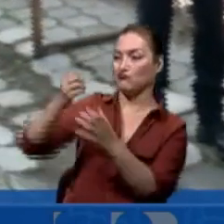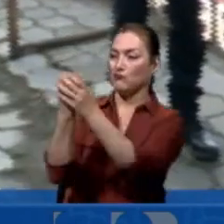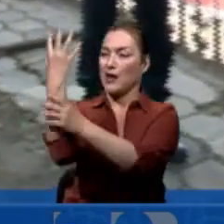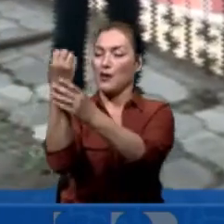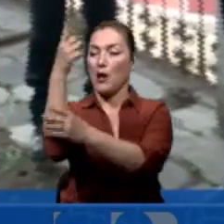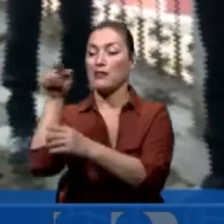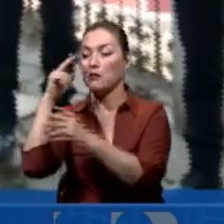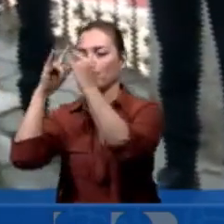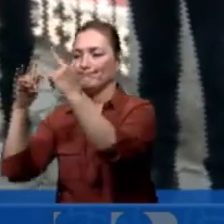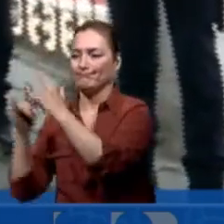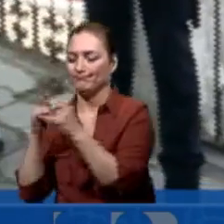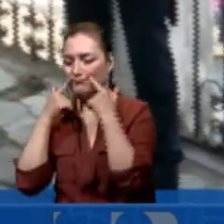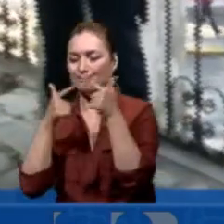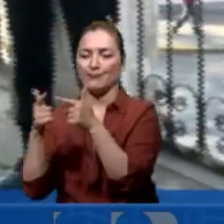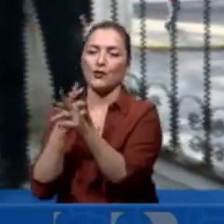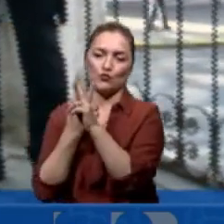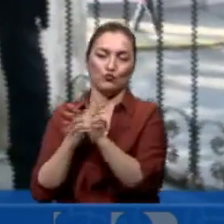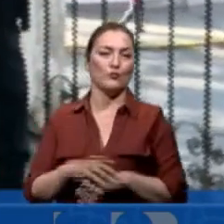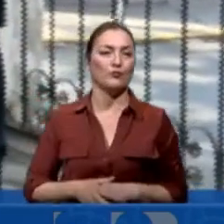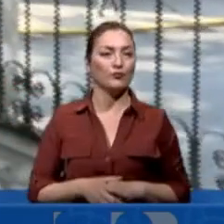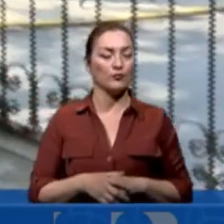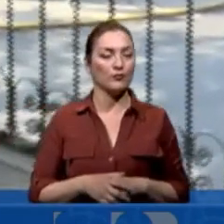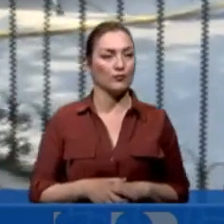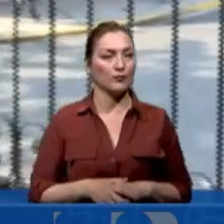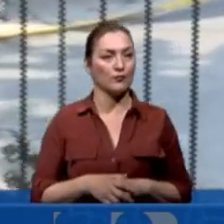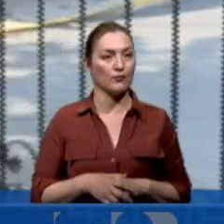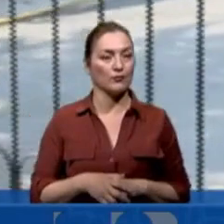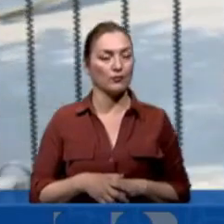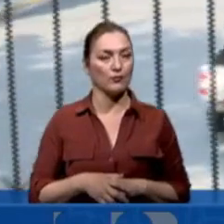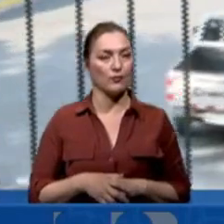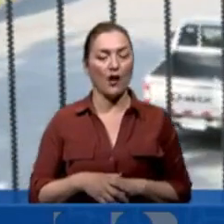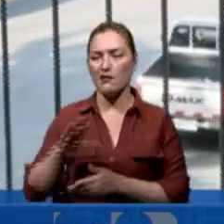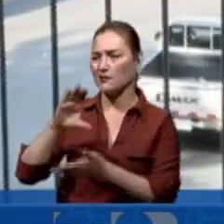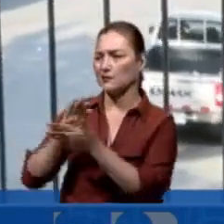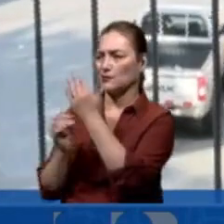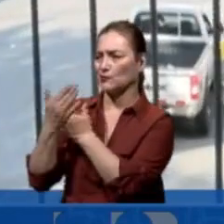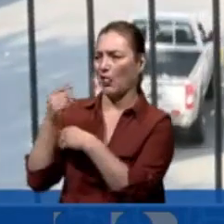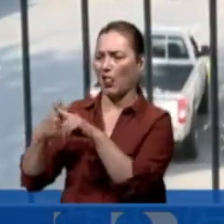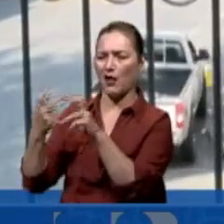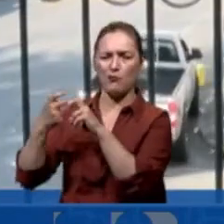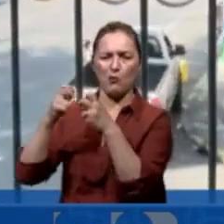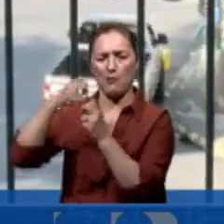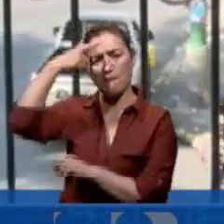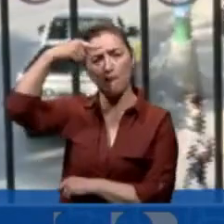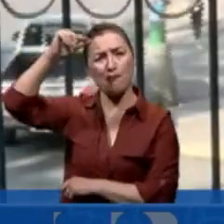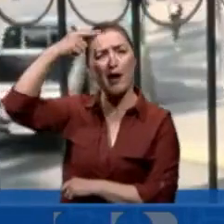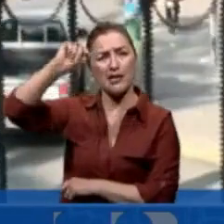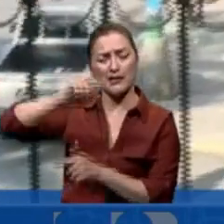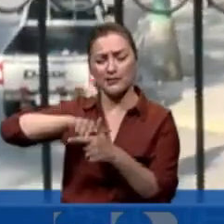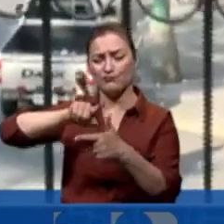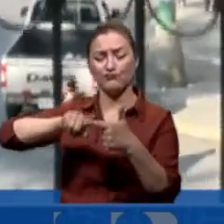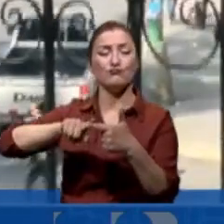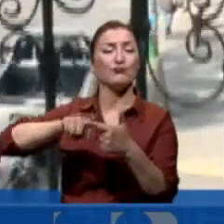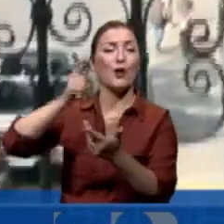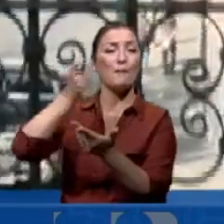tiene la capital Coronel el centro histórico tiene varios varias zonas conflictivas eh está el playón de la Marín está la